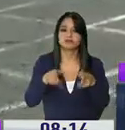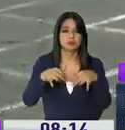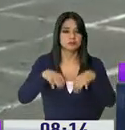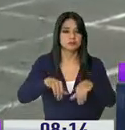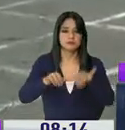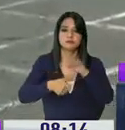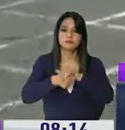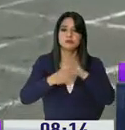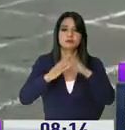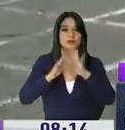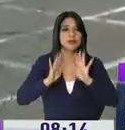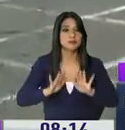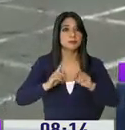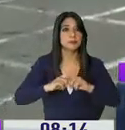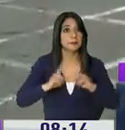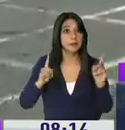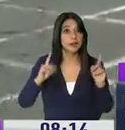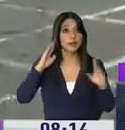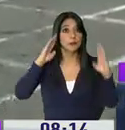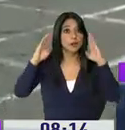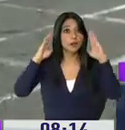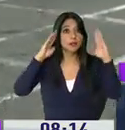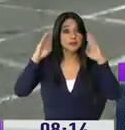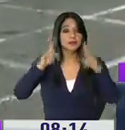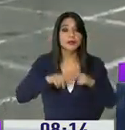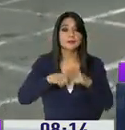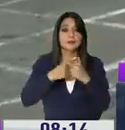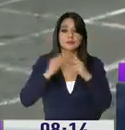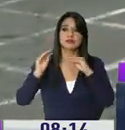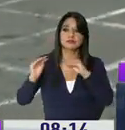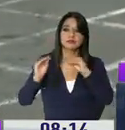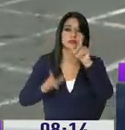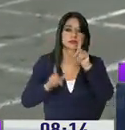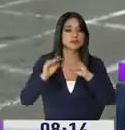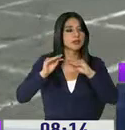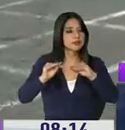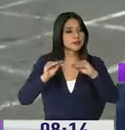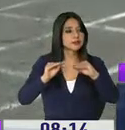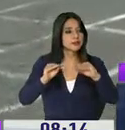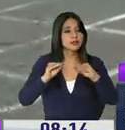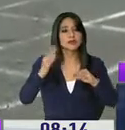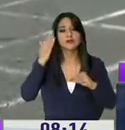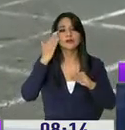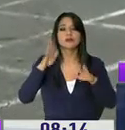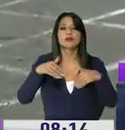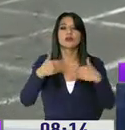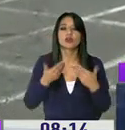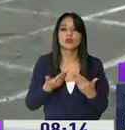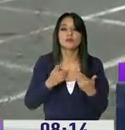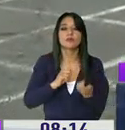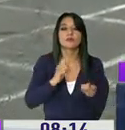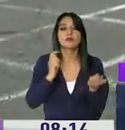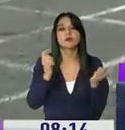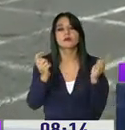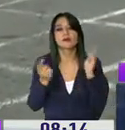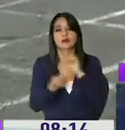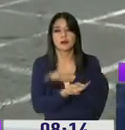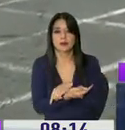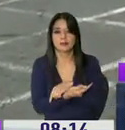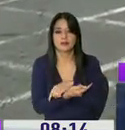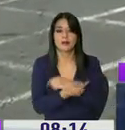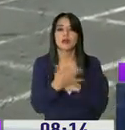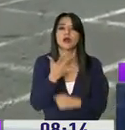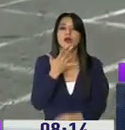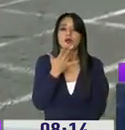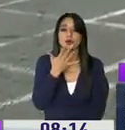de esa manera. Sin embargo, la policía ya comienza a educar a la comunidad para que sepan cómo será este proceso para pasar a este